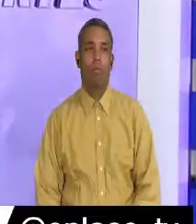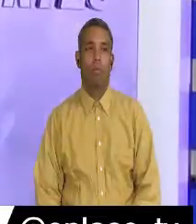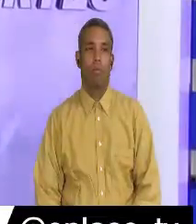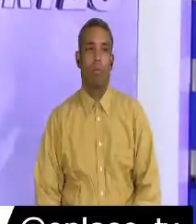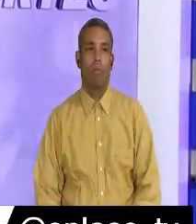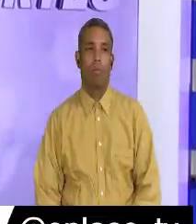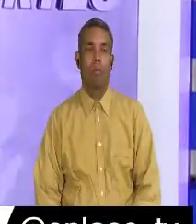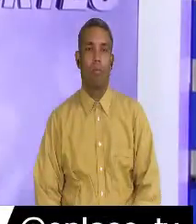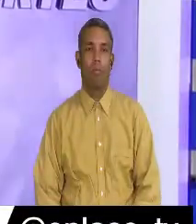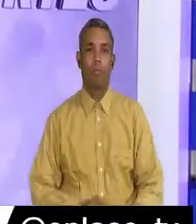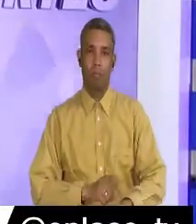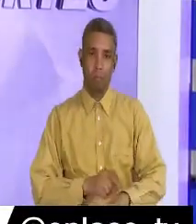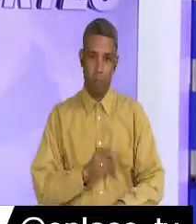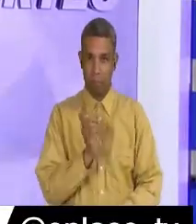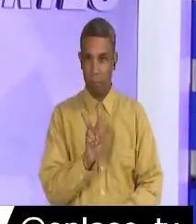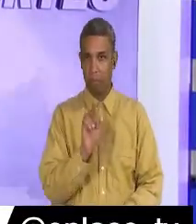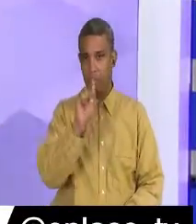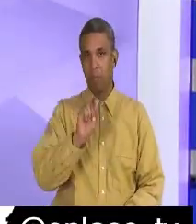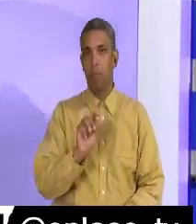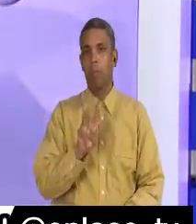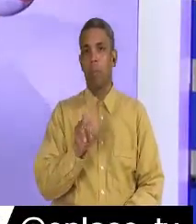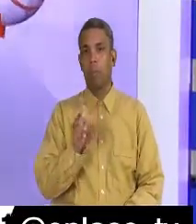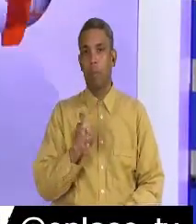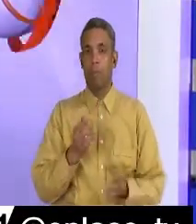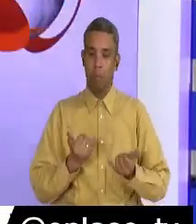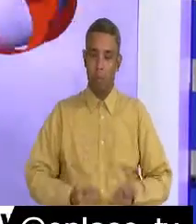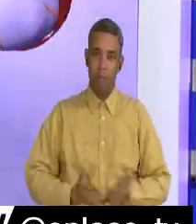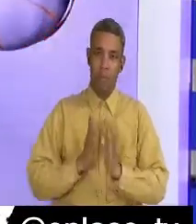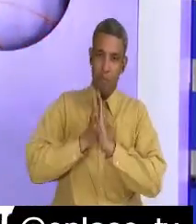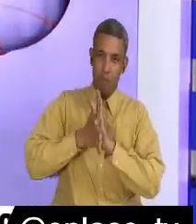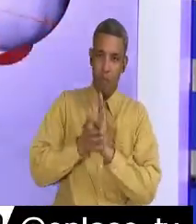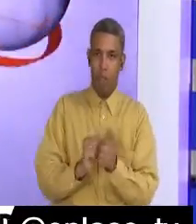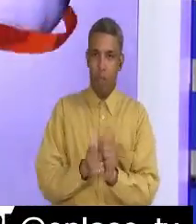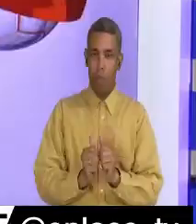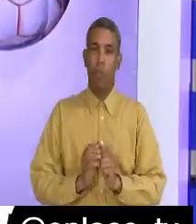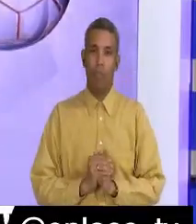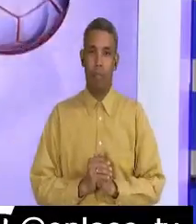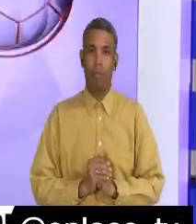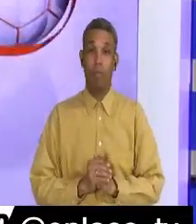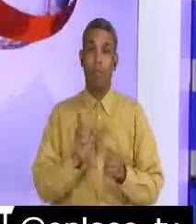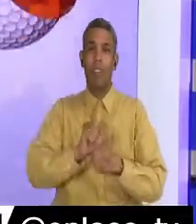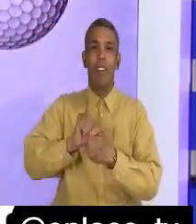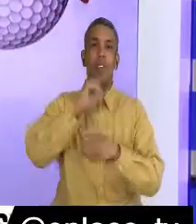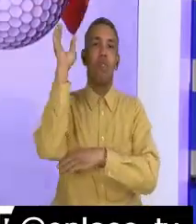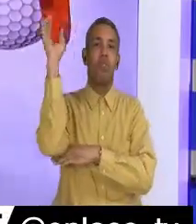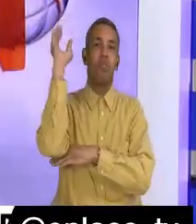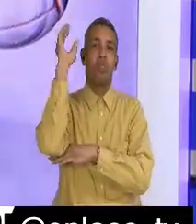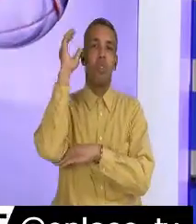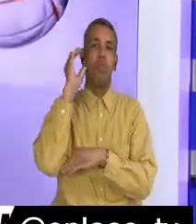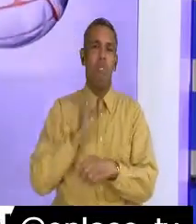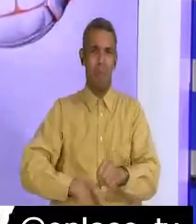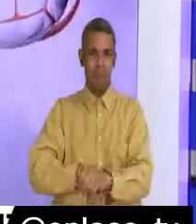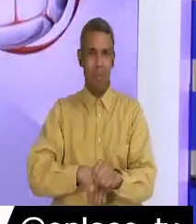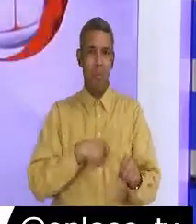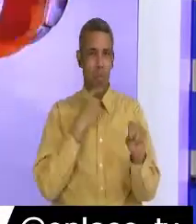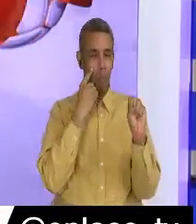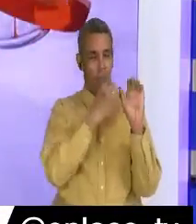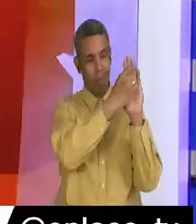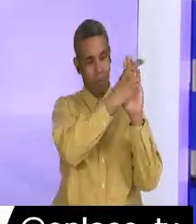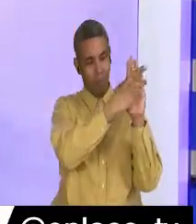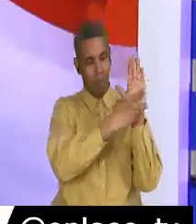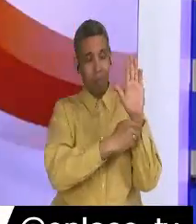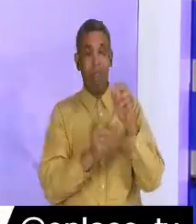Del mediodía 36 minutos y continuamos con información deportiva. En la sexta posición se ubica el Alianza Petrolera en la tabla del fútbol profesional